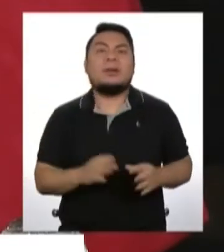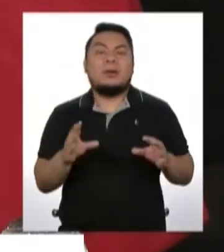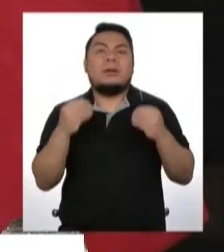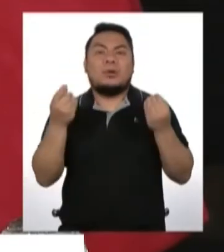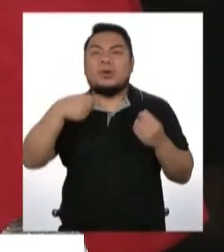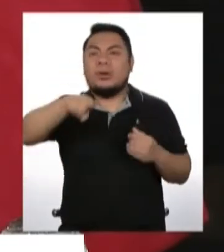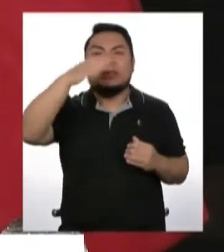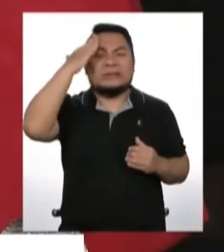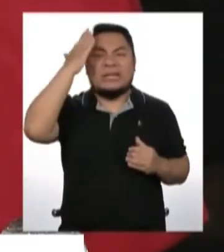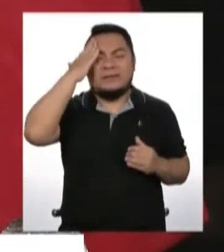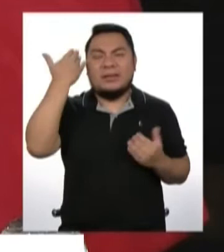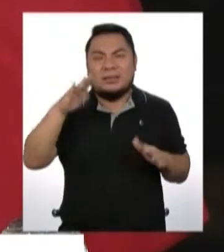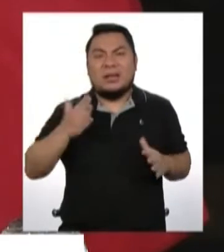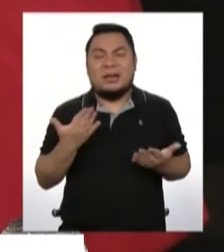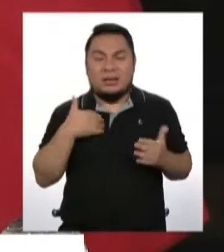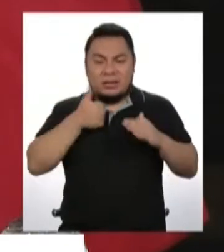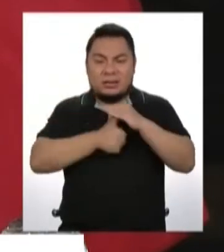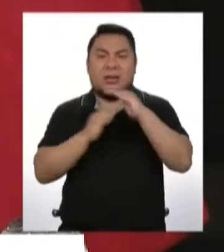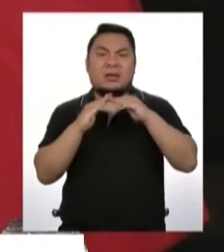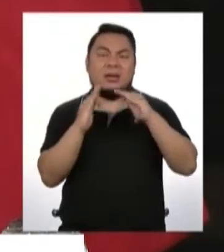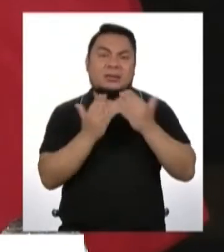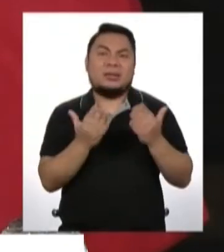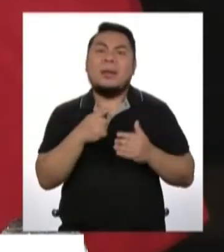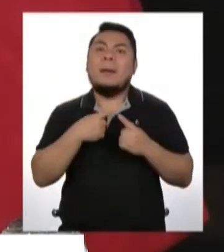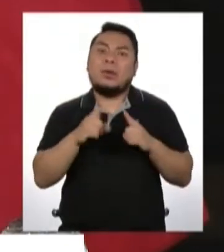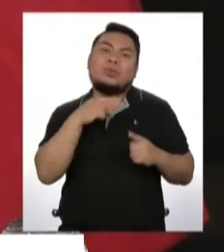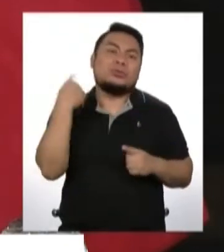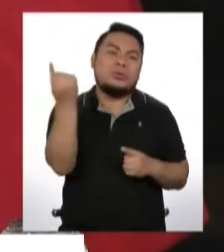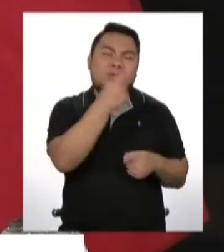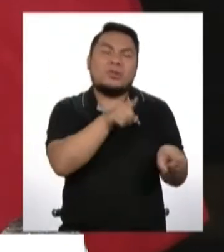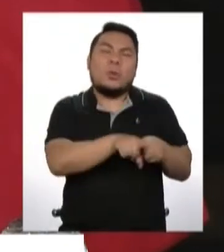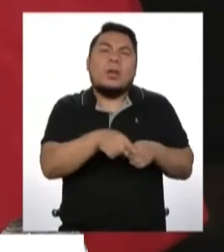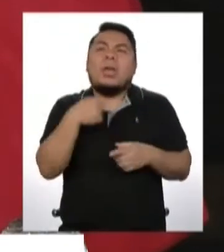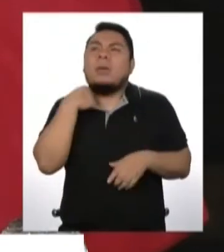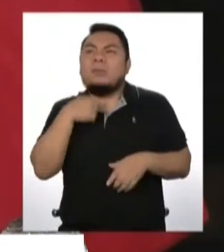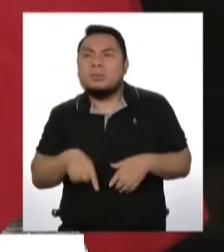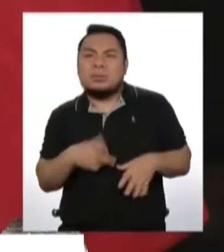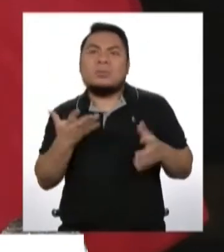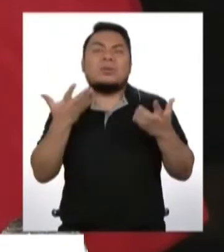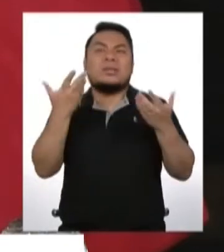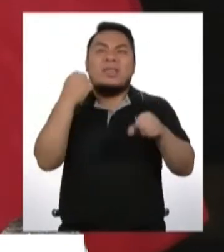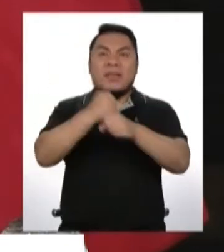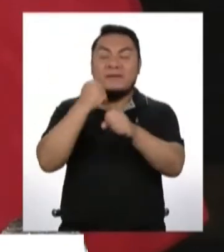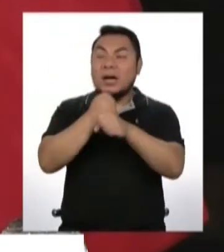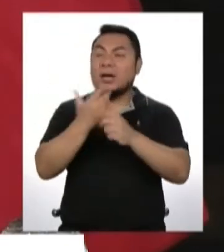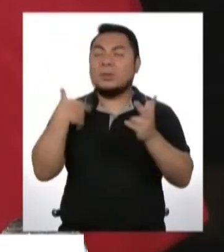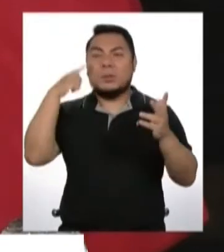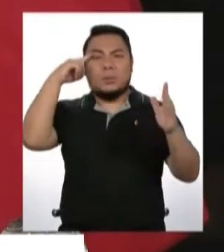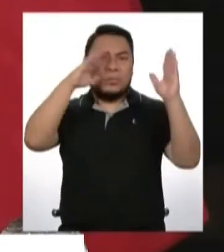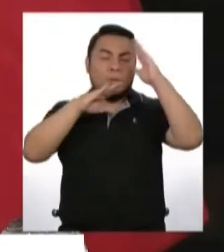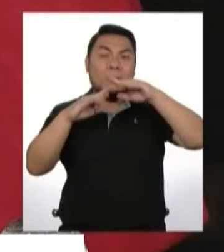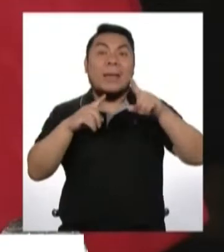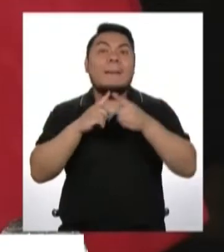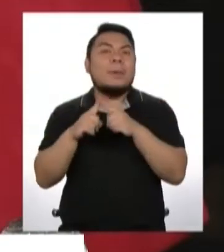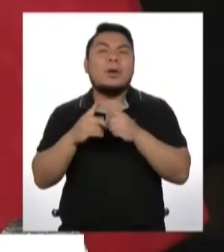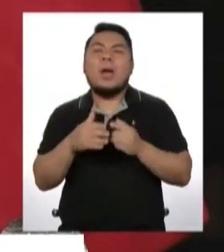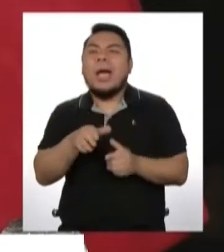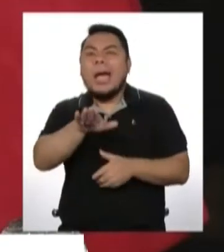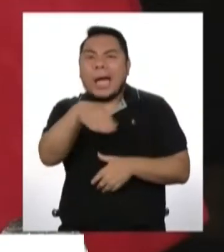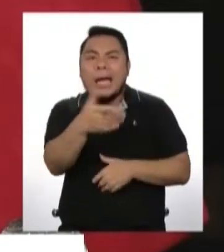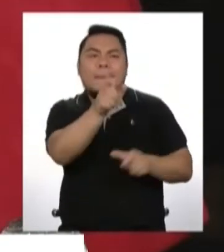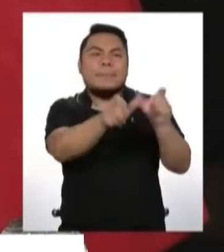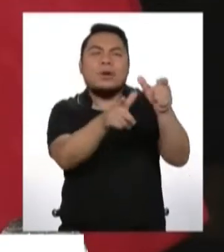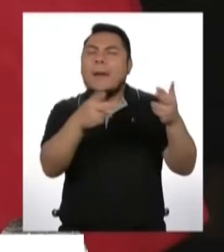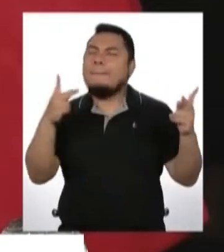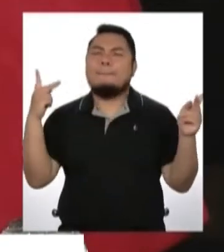nuestras casas, ya todos estamos afectados. Pero siempre existe población que es más vulnerable que el